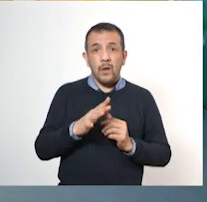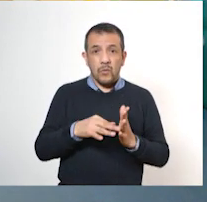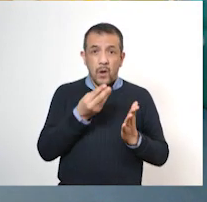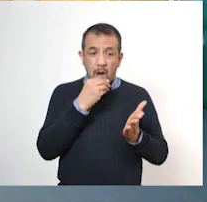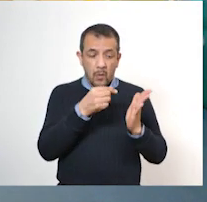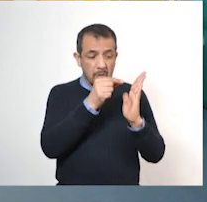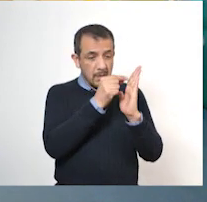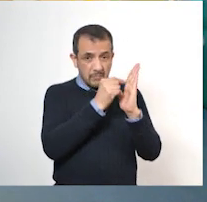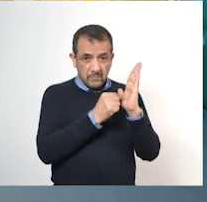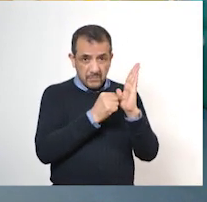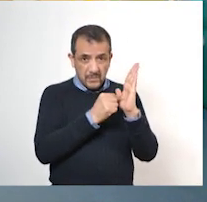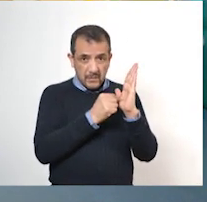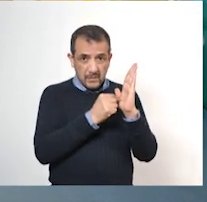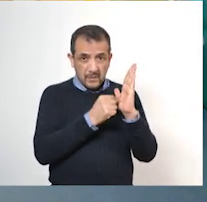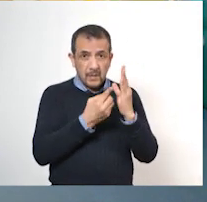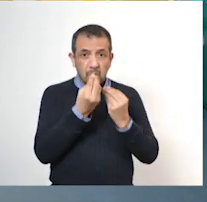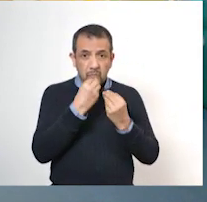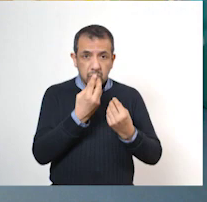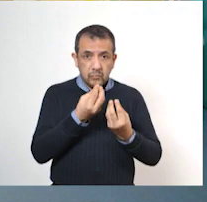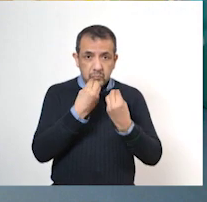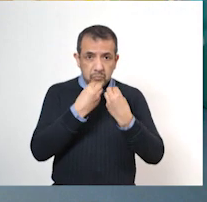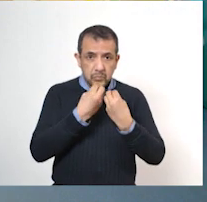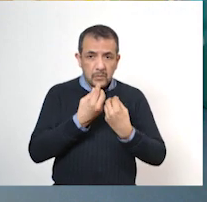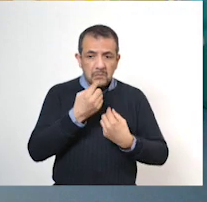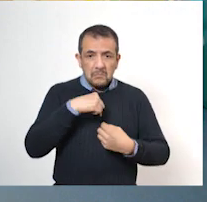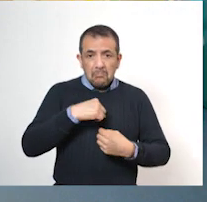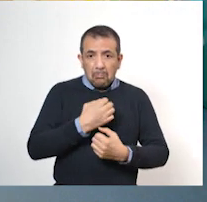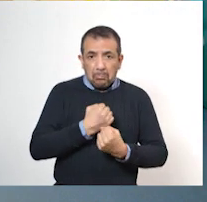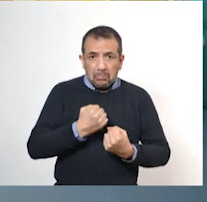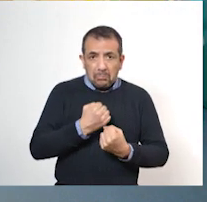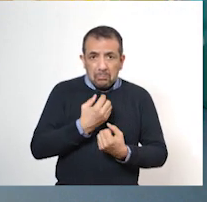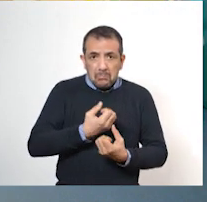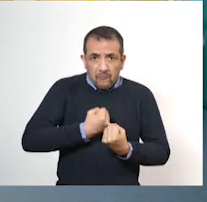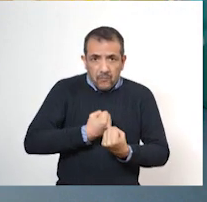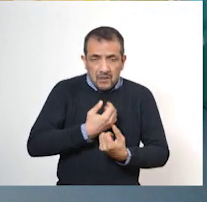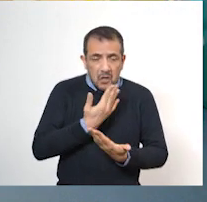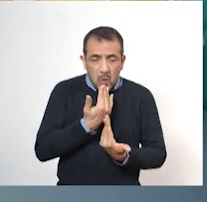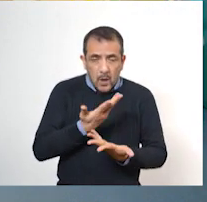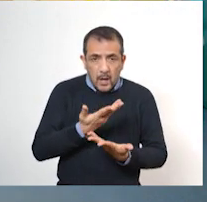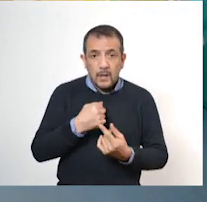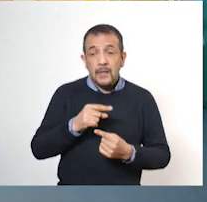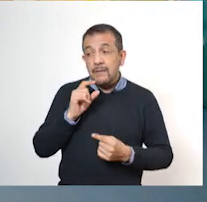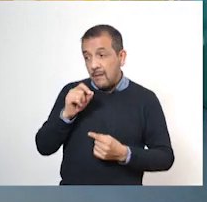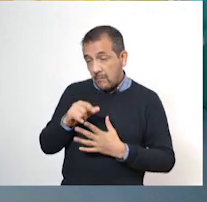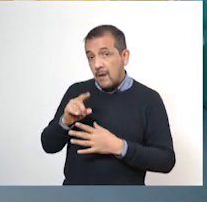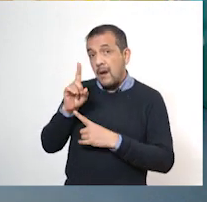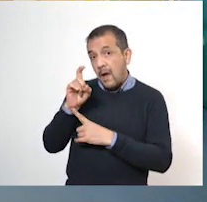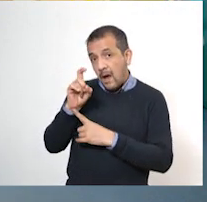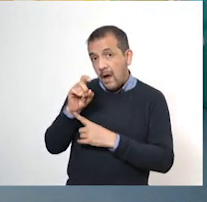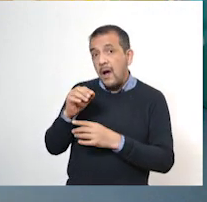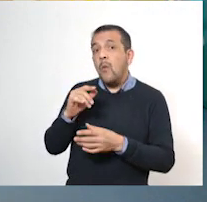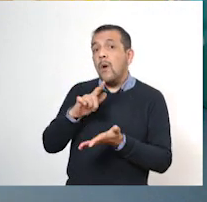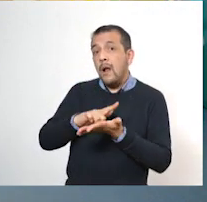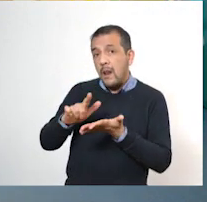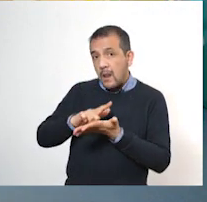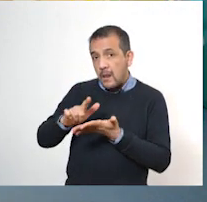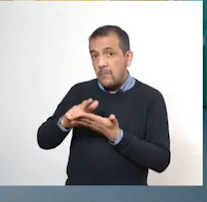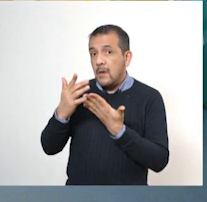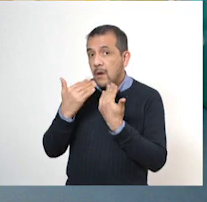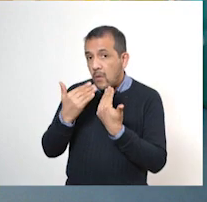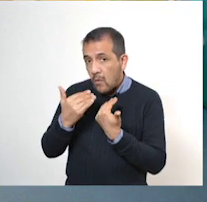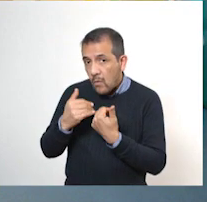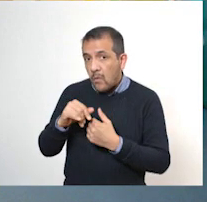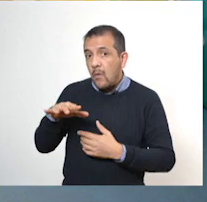calidad nutricional, tanto en las escuelas como en los centros de trabajo. El abandono del suministro de agua potable